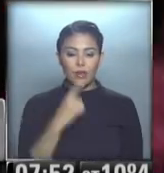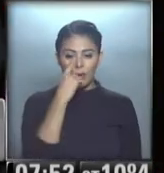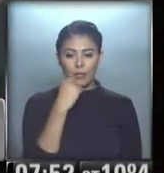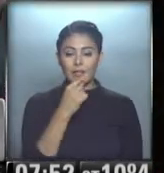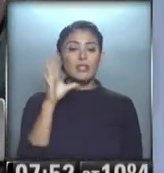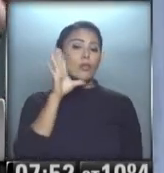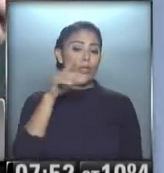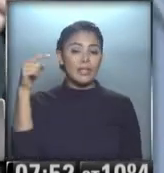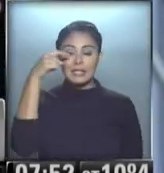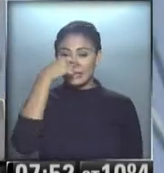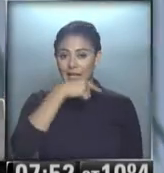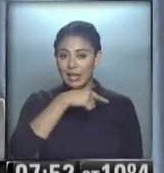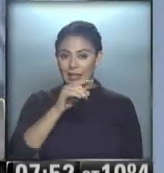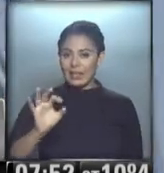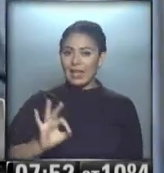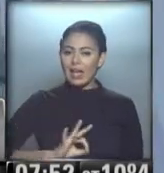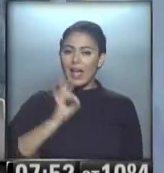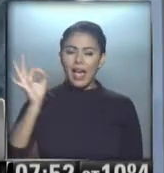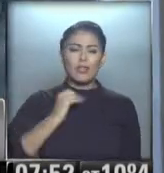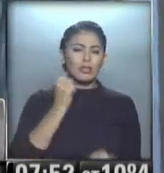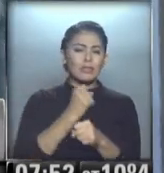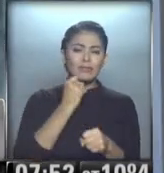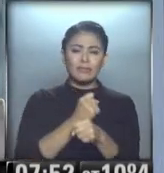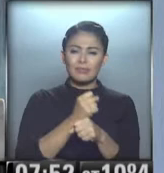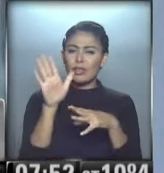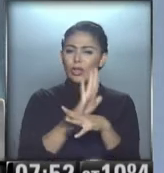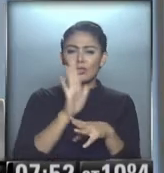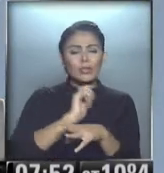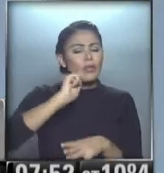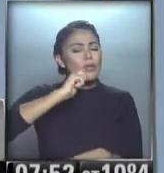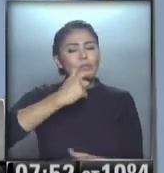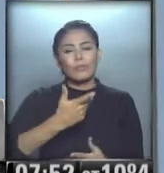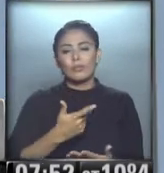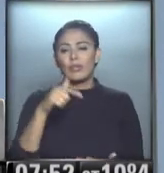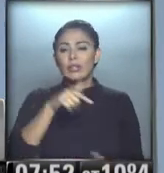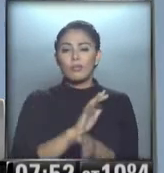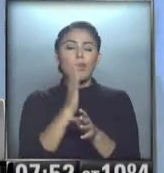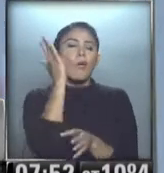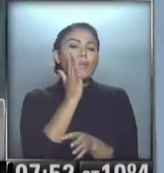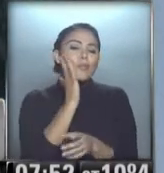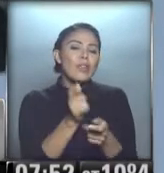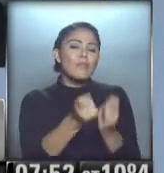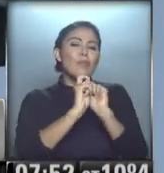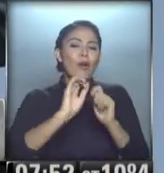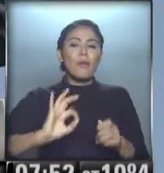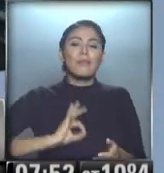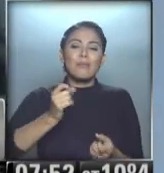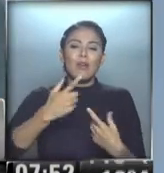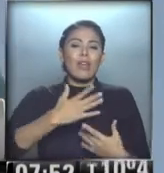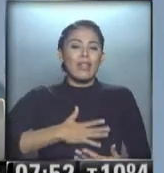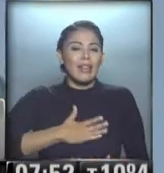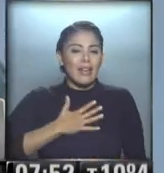57 años en esta maravillosa profesión de actor. Y esto es un mimo, un premio, una